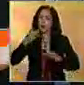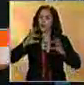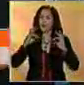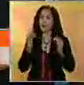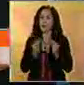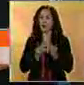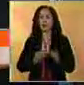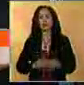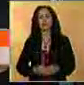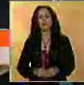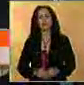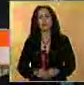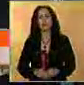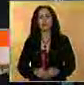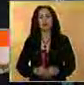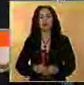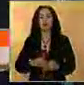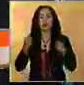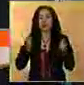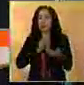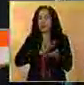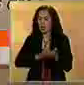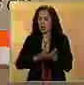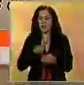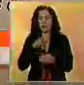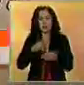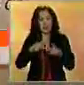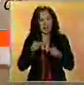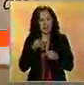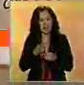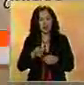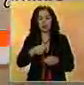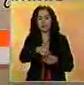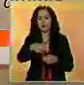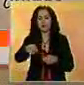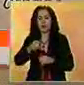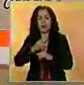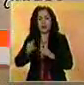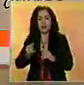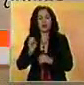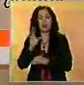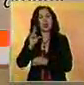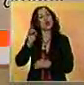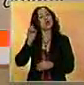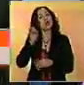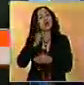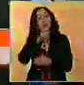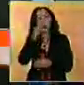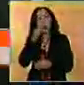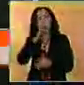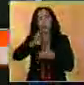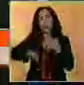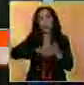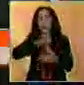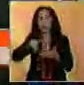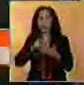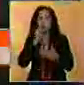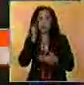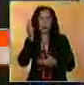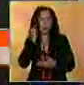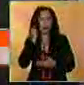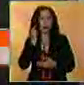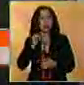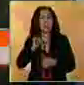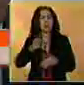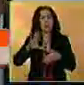familia. El evento es gratuito y las entradas del evento serán repartidas al final del foro Drogas, un problema de todas y todos, que se realizará